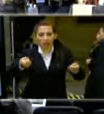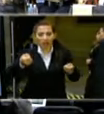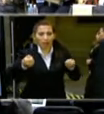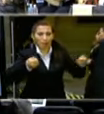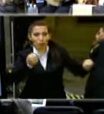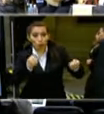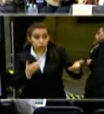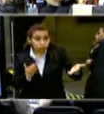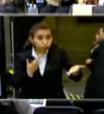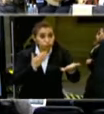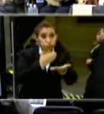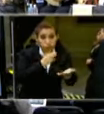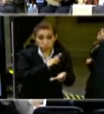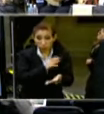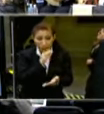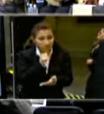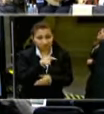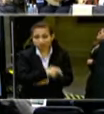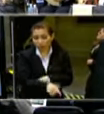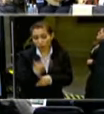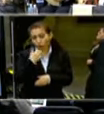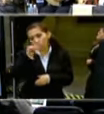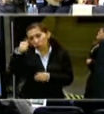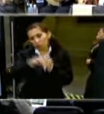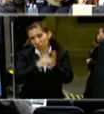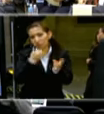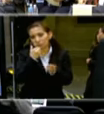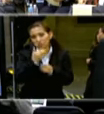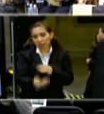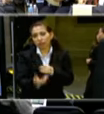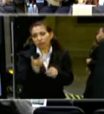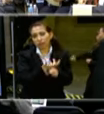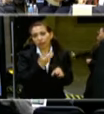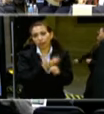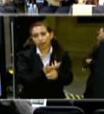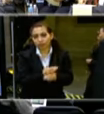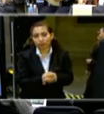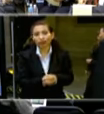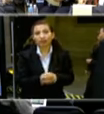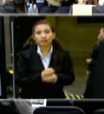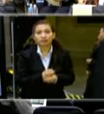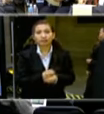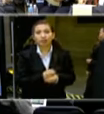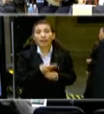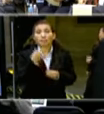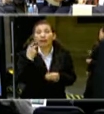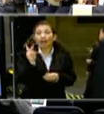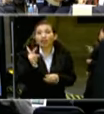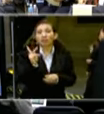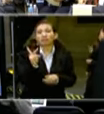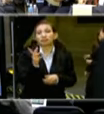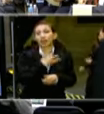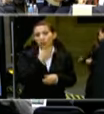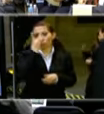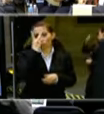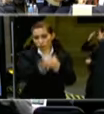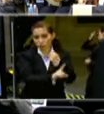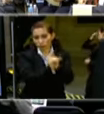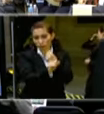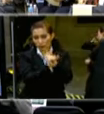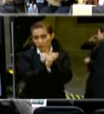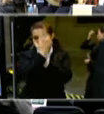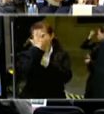entrar a Estados Unidos. Lo demás está funcionando muy bien lo demás en lo comercial está funcionando muy bien, pero tenemos dos problemas